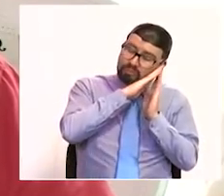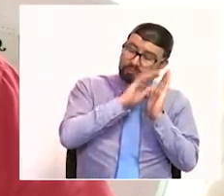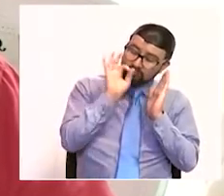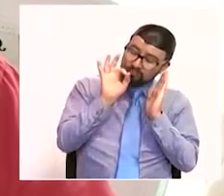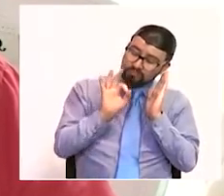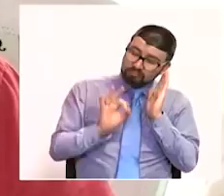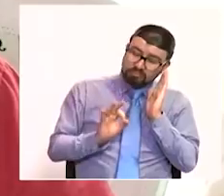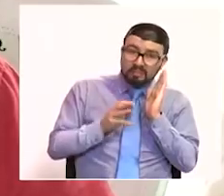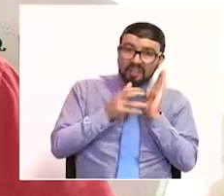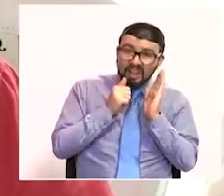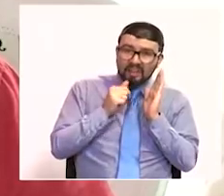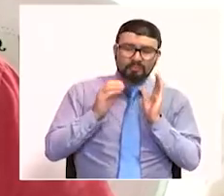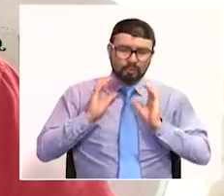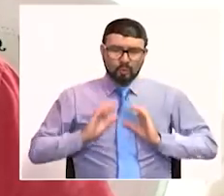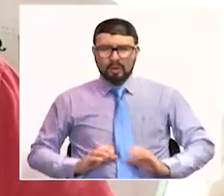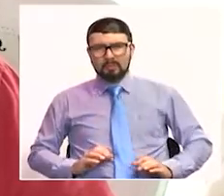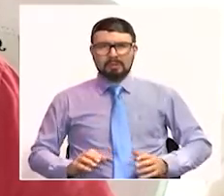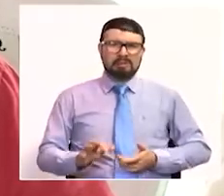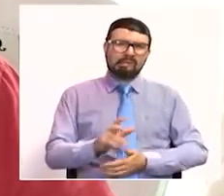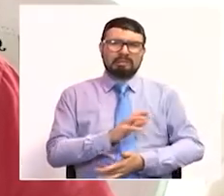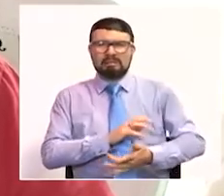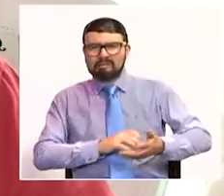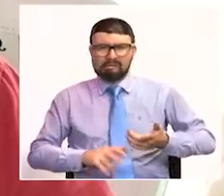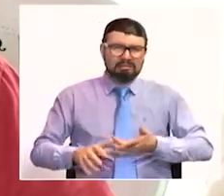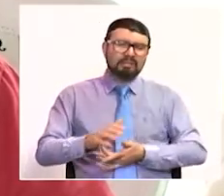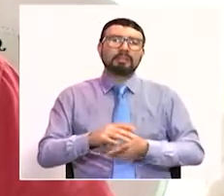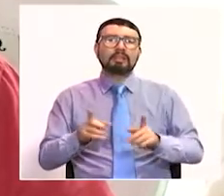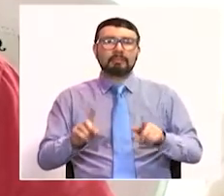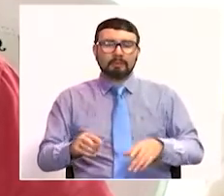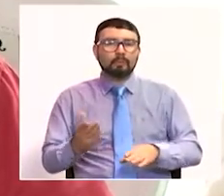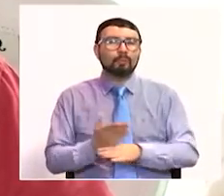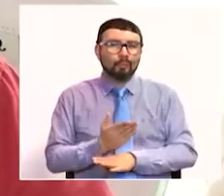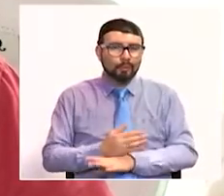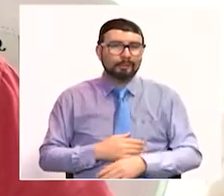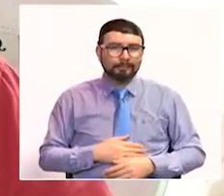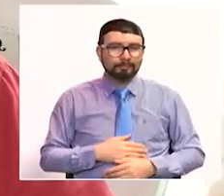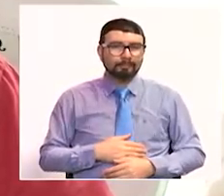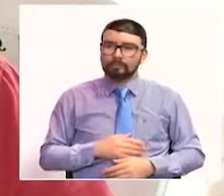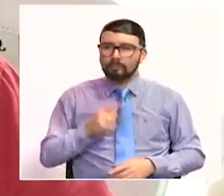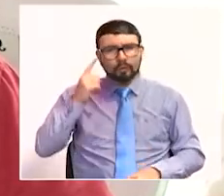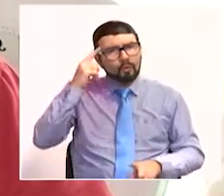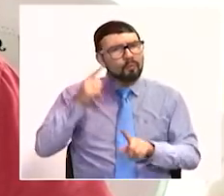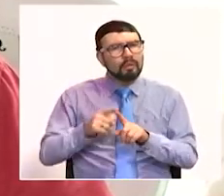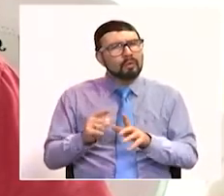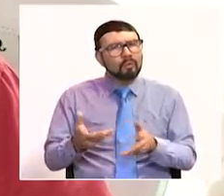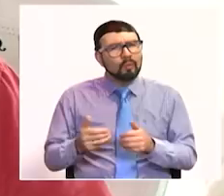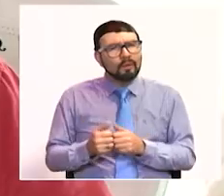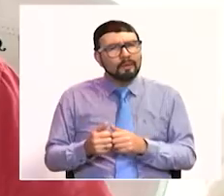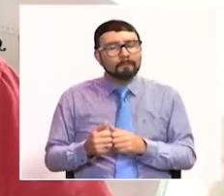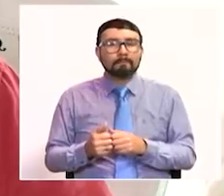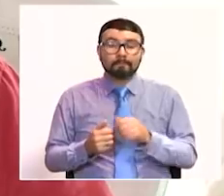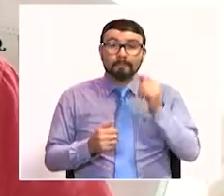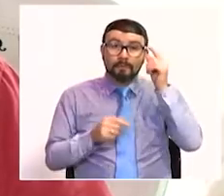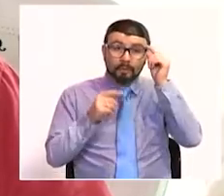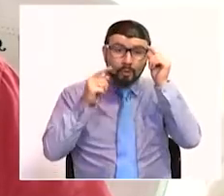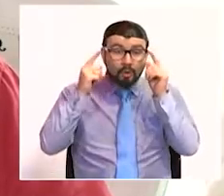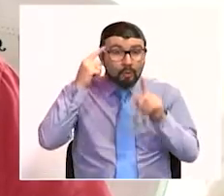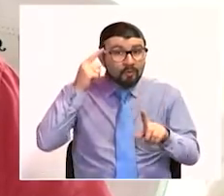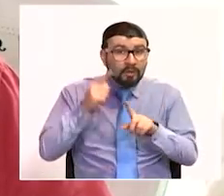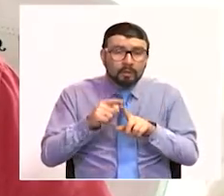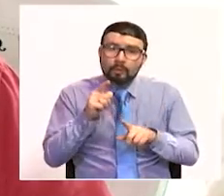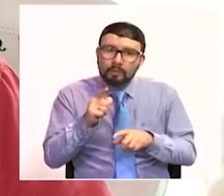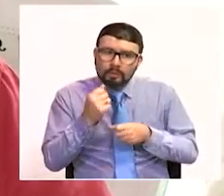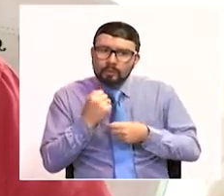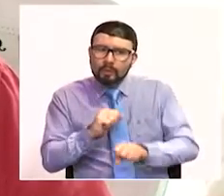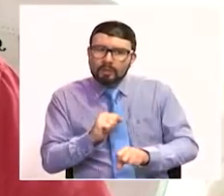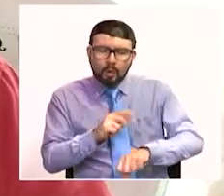organismo también manifiesta complicaciones. Por eso la idea es que ustedes traten de conservar